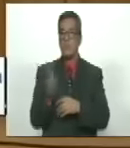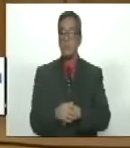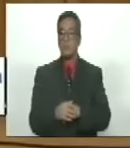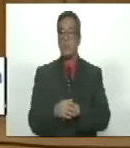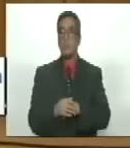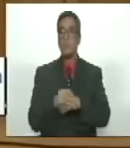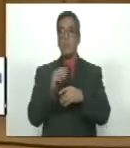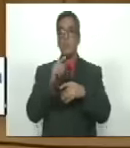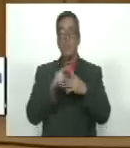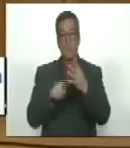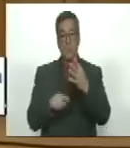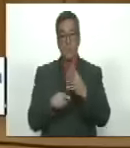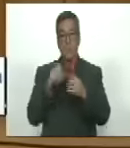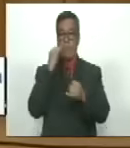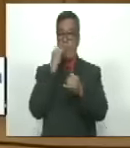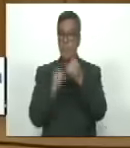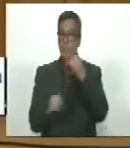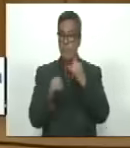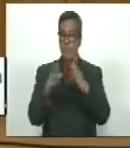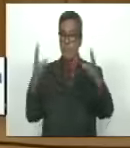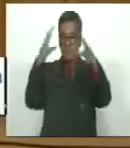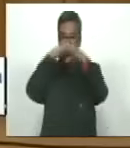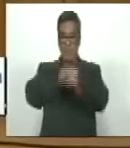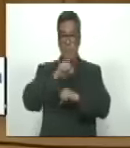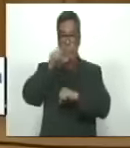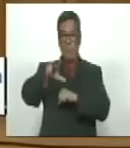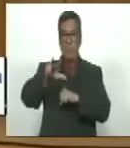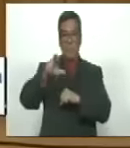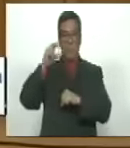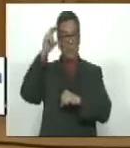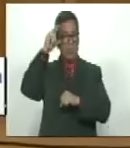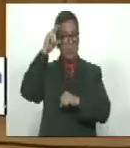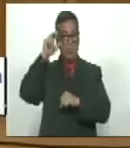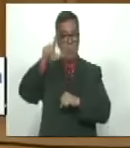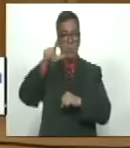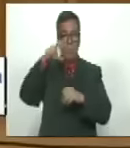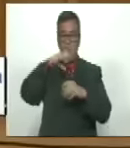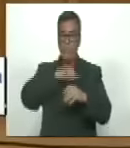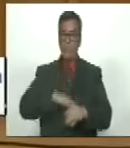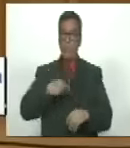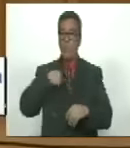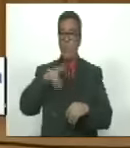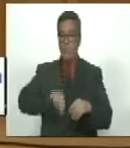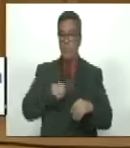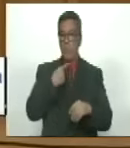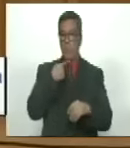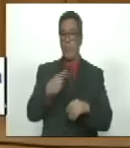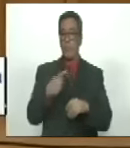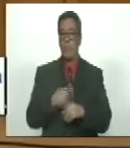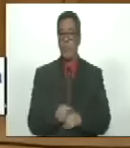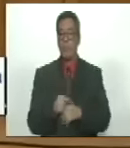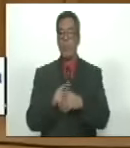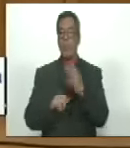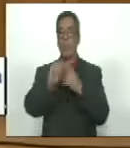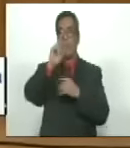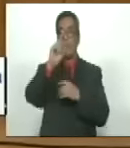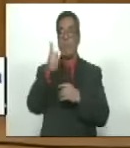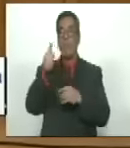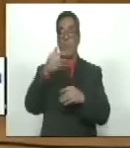los cuales al finalizar la noche de ese 3 de diciembre histórico pudimos decir que más de